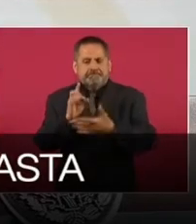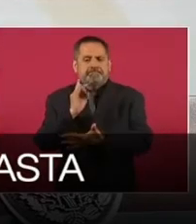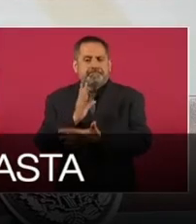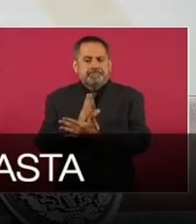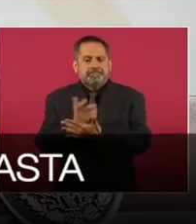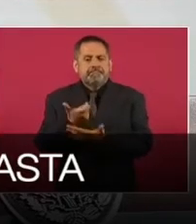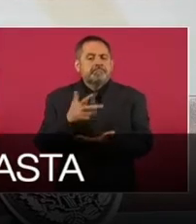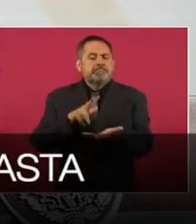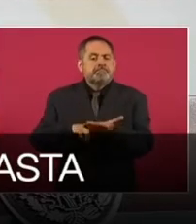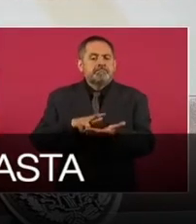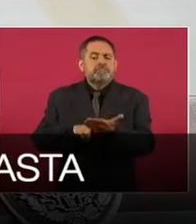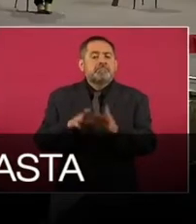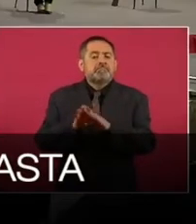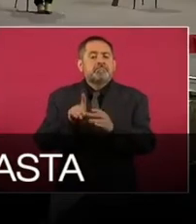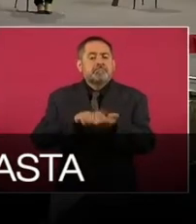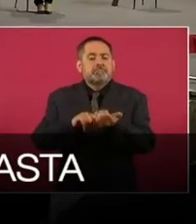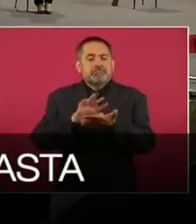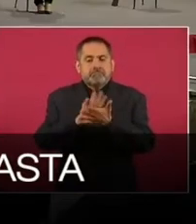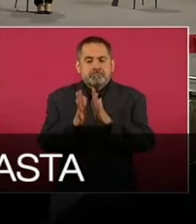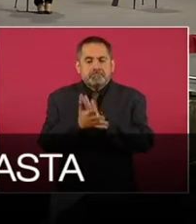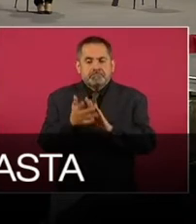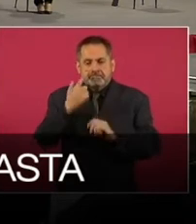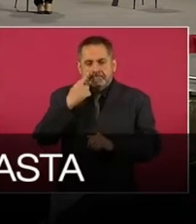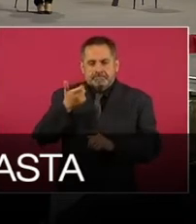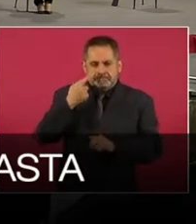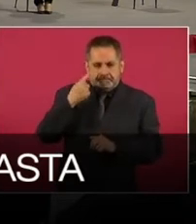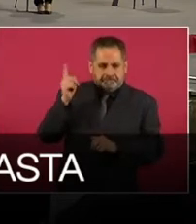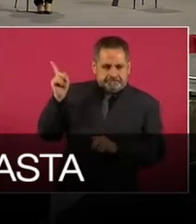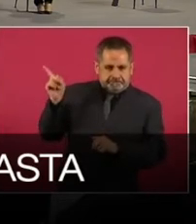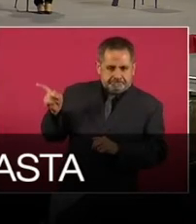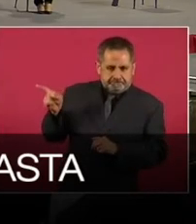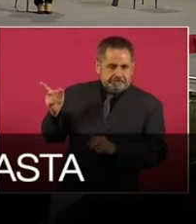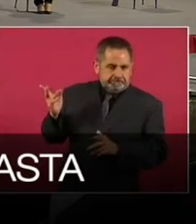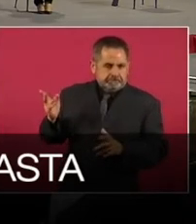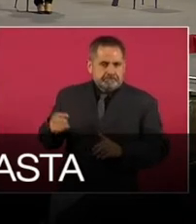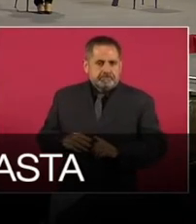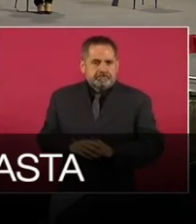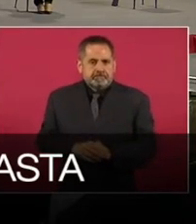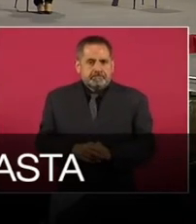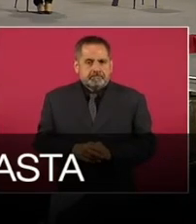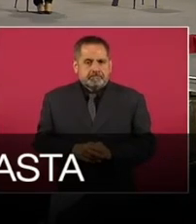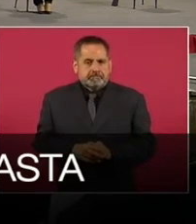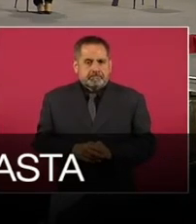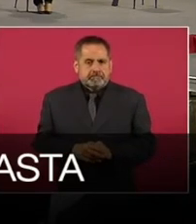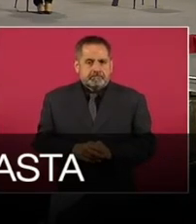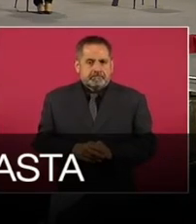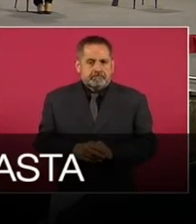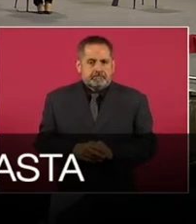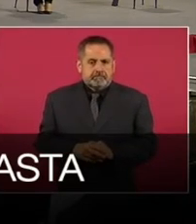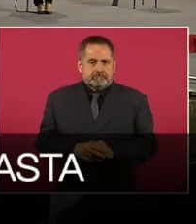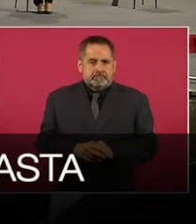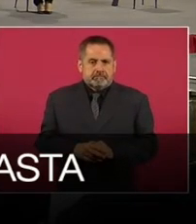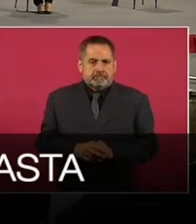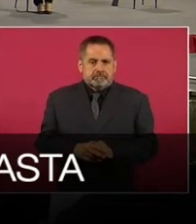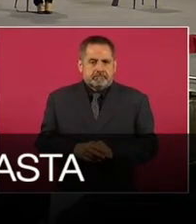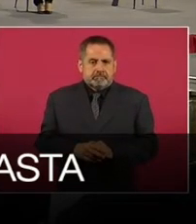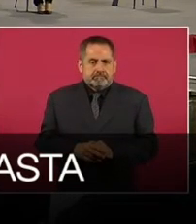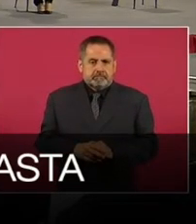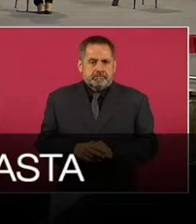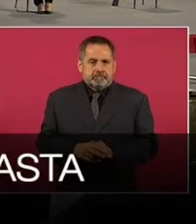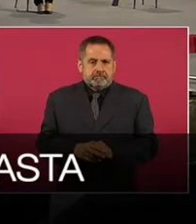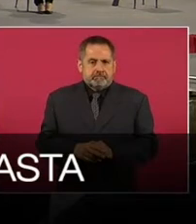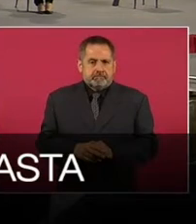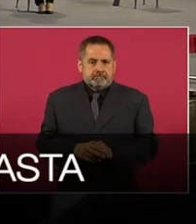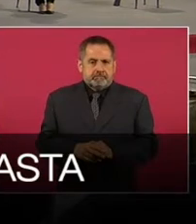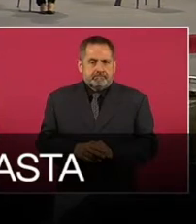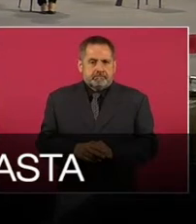Obrador logró con los empresarios del sector alimentos acuerdos para que los 24 productos